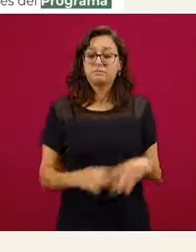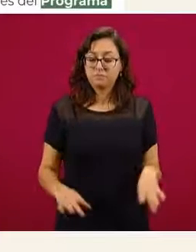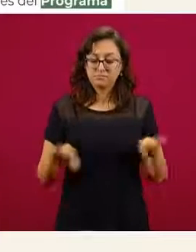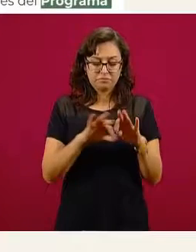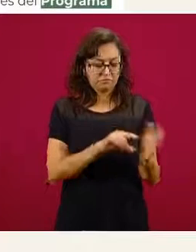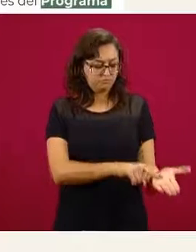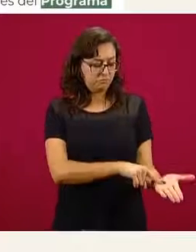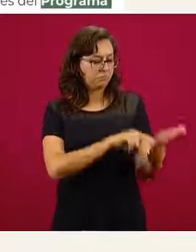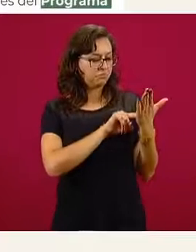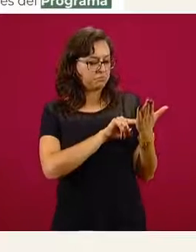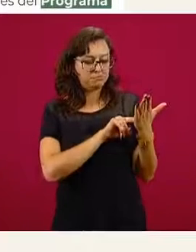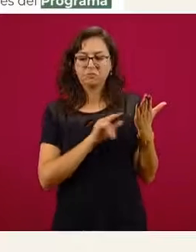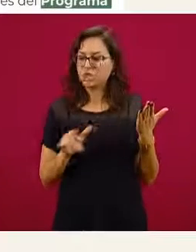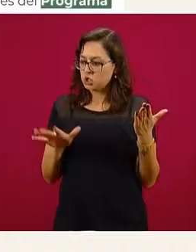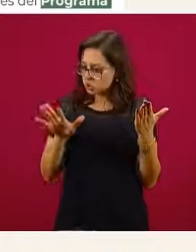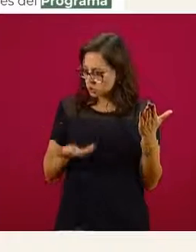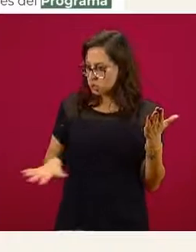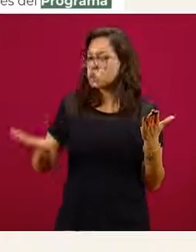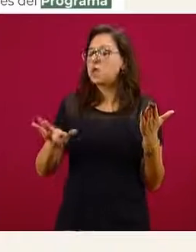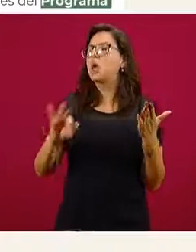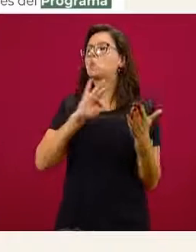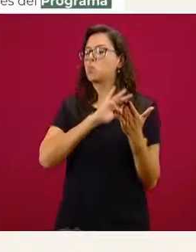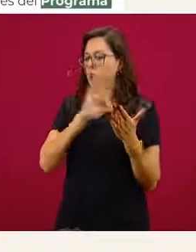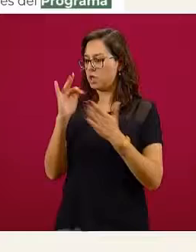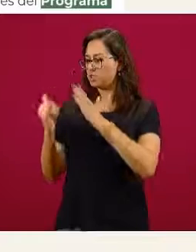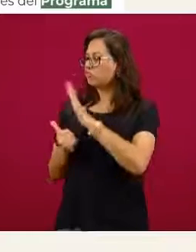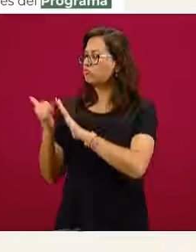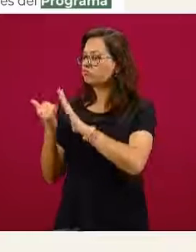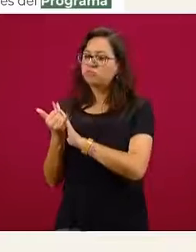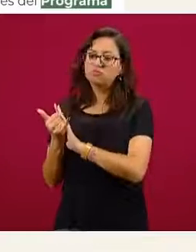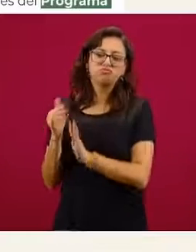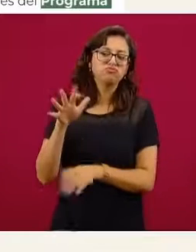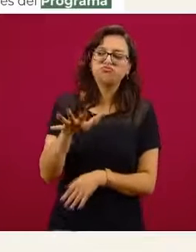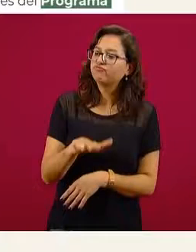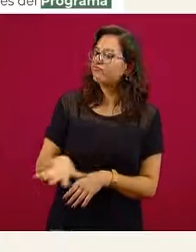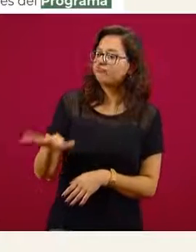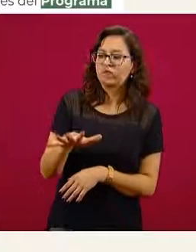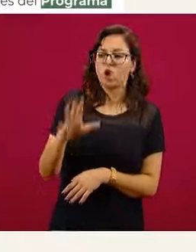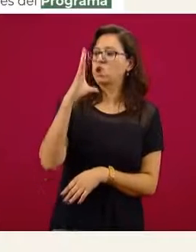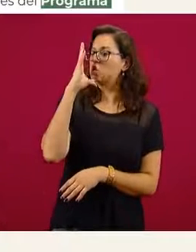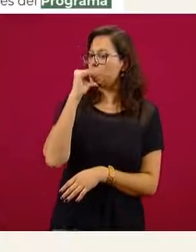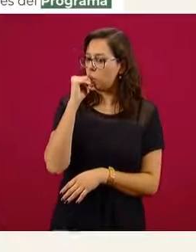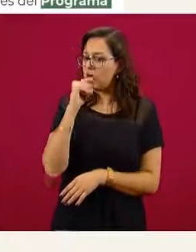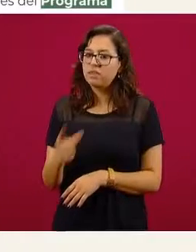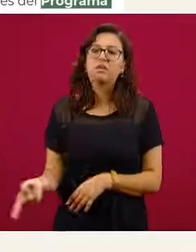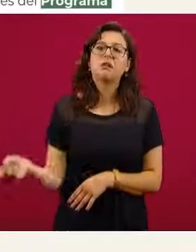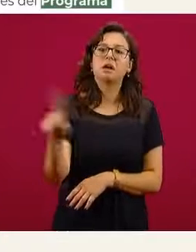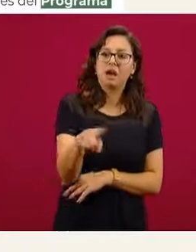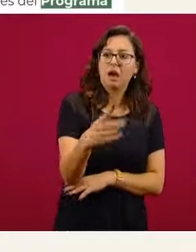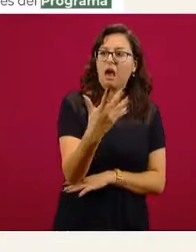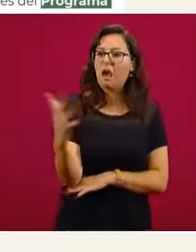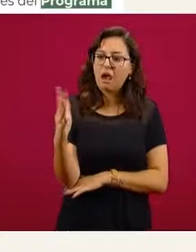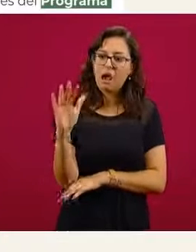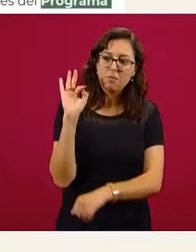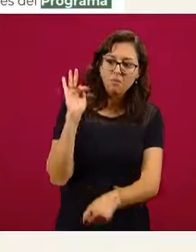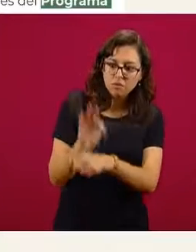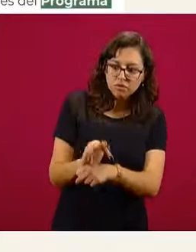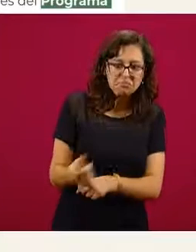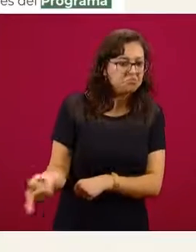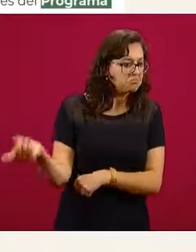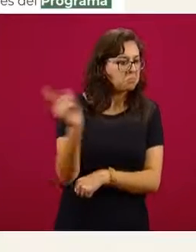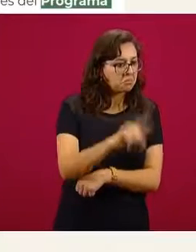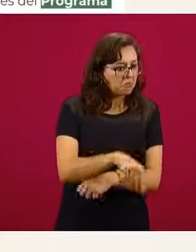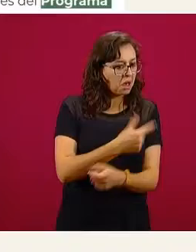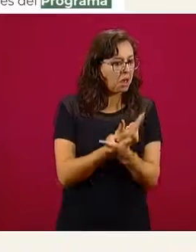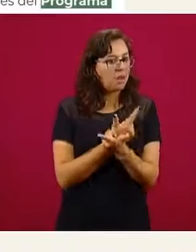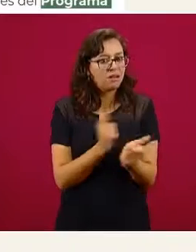que te permiten decir esta zona puede ser urbanizable y esta no, esta es un área de protección, esta no. Es decir, es una guía